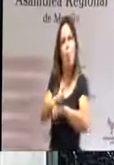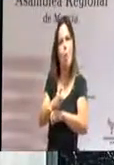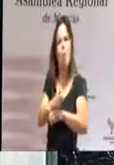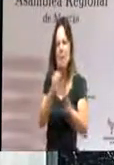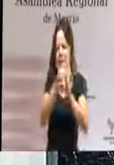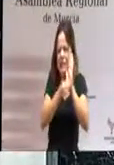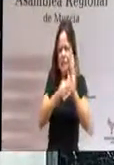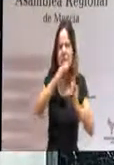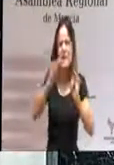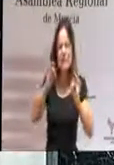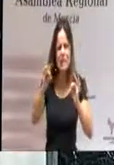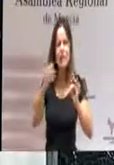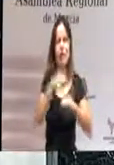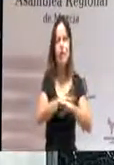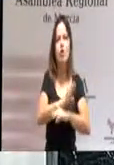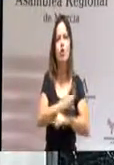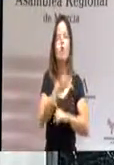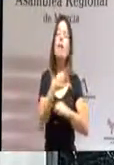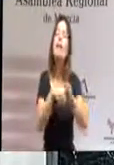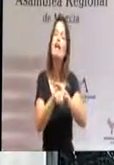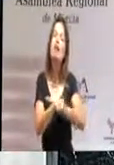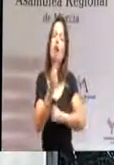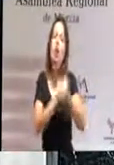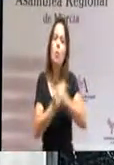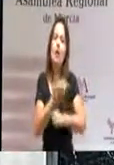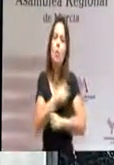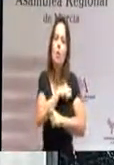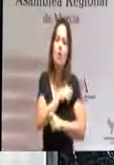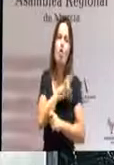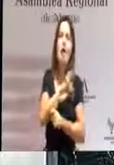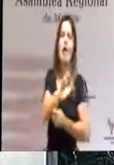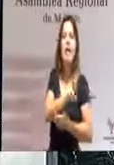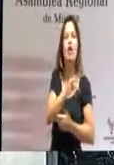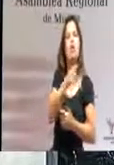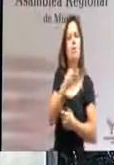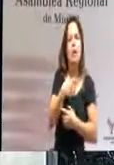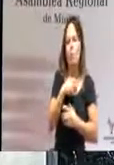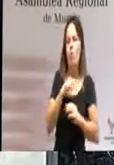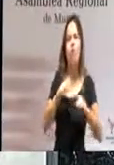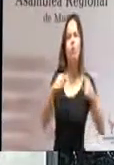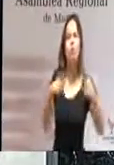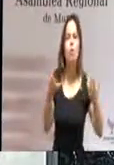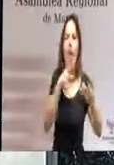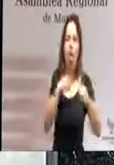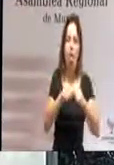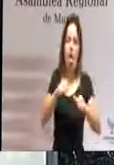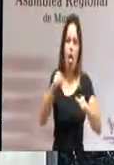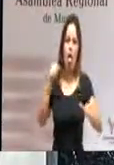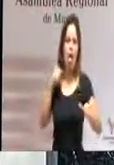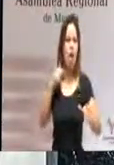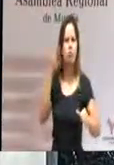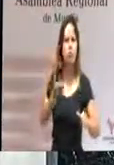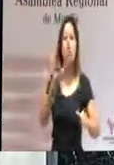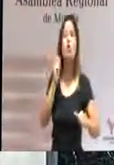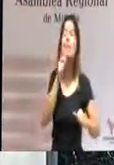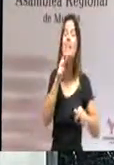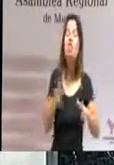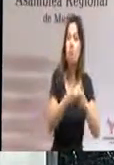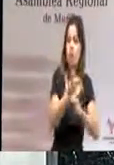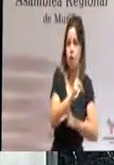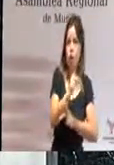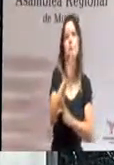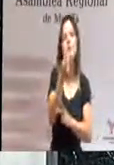Su gestión de la economía española y regional ha provocado gravísimos retrocesos no solamente a nivel social, sino también